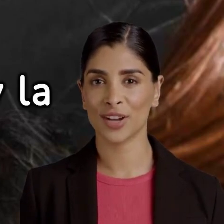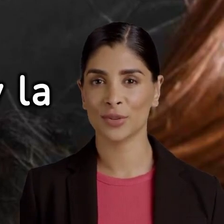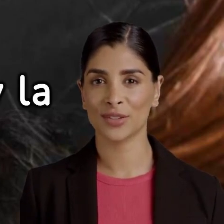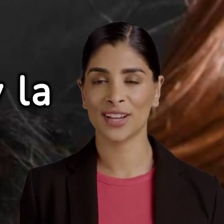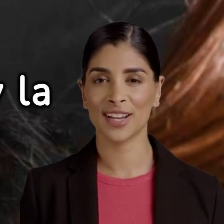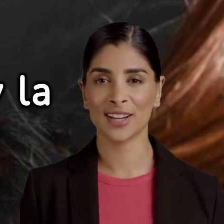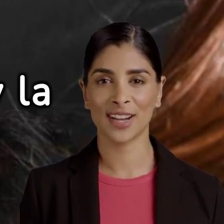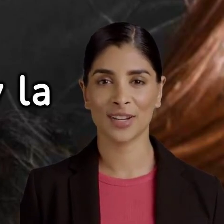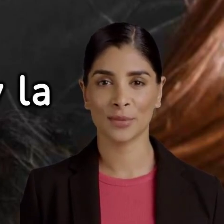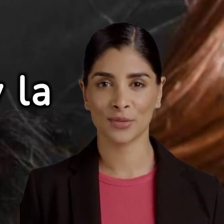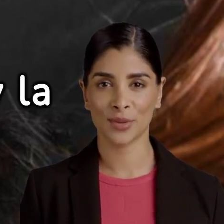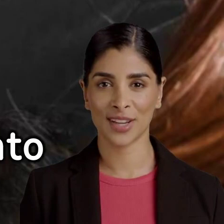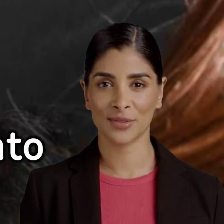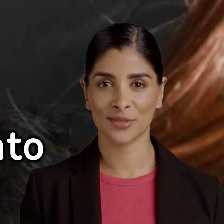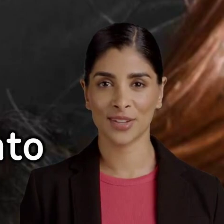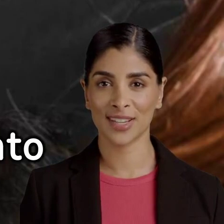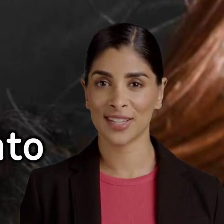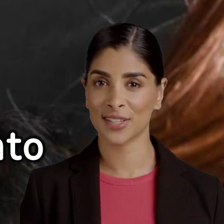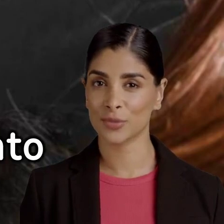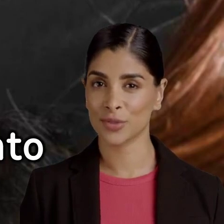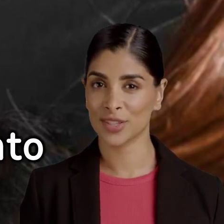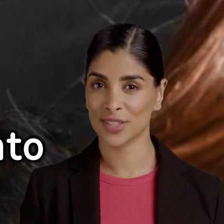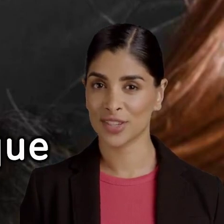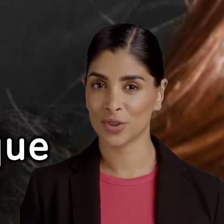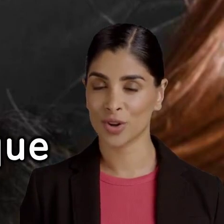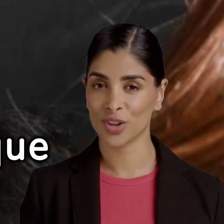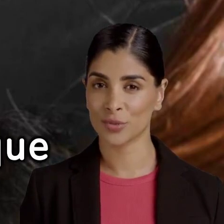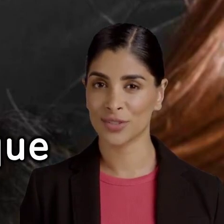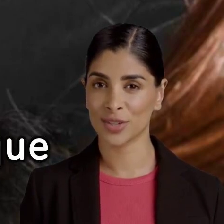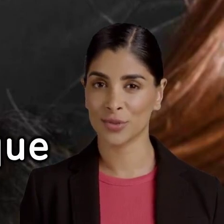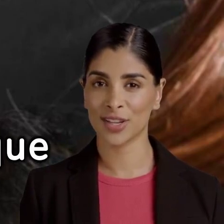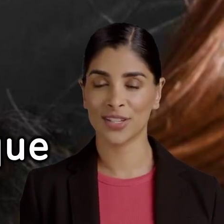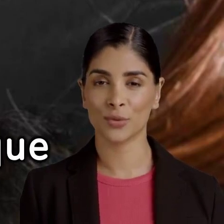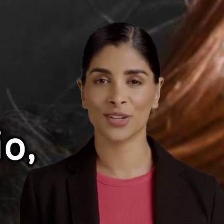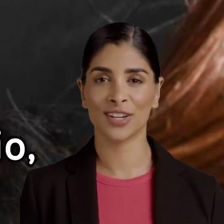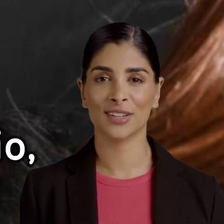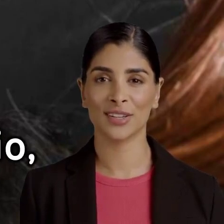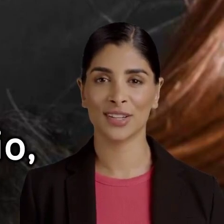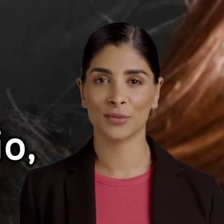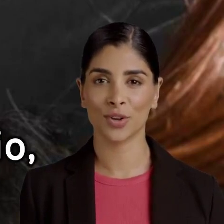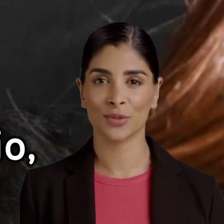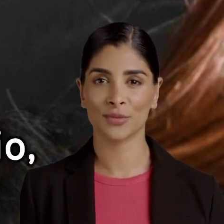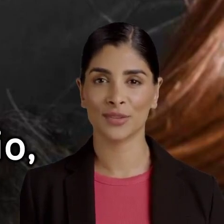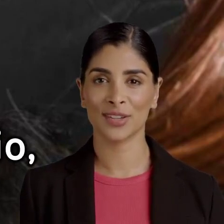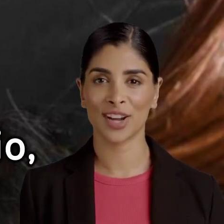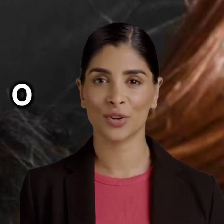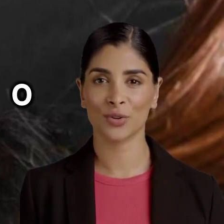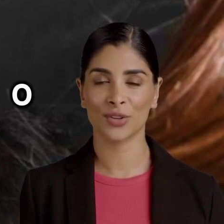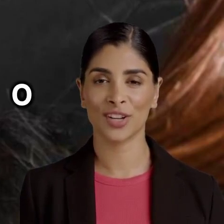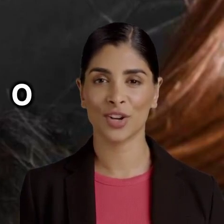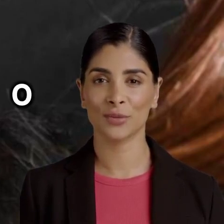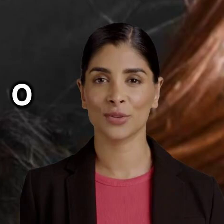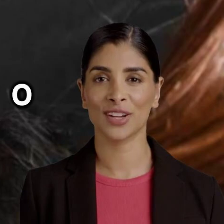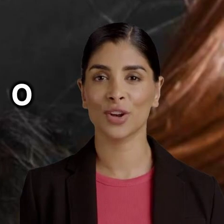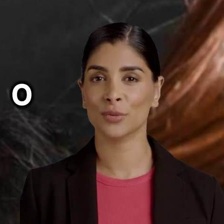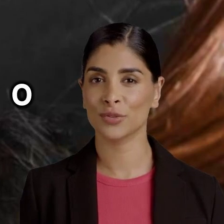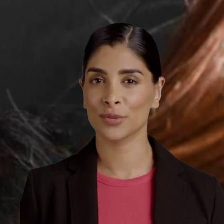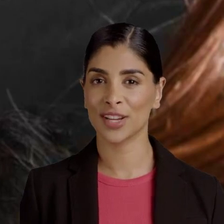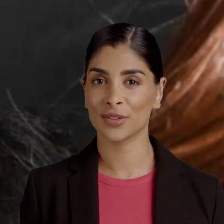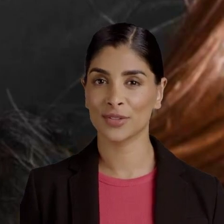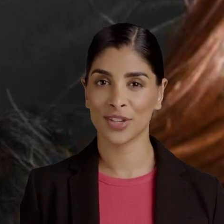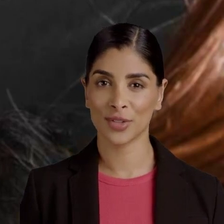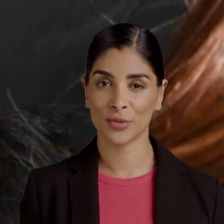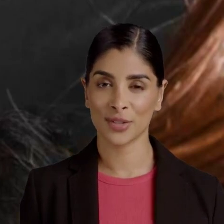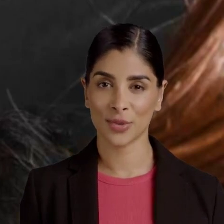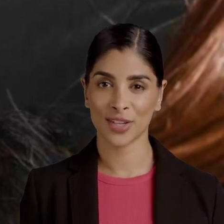precautelar mi integridad y la de mi familia Desde este momento exacto hago responsable que después de este testimonio si algo sucede con mi vida o mi